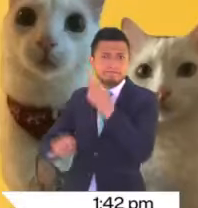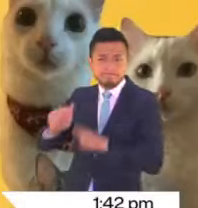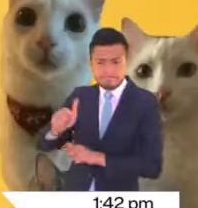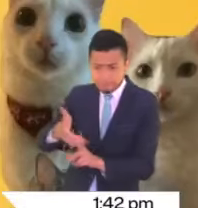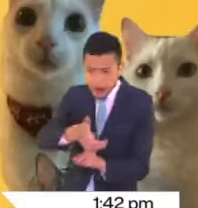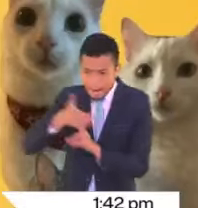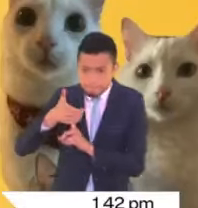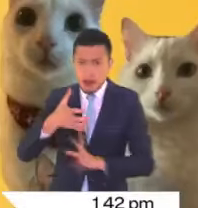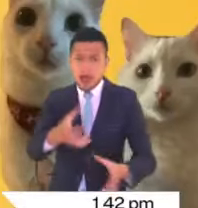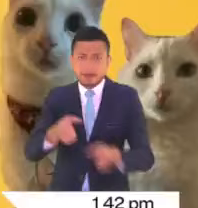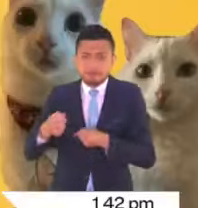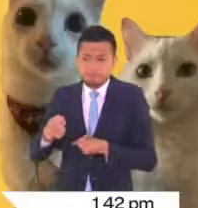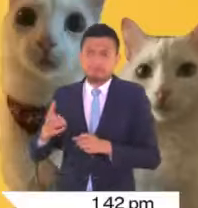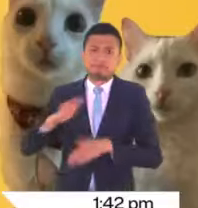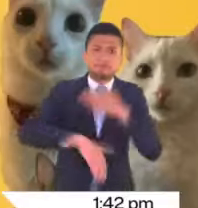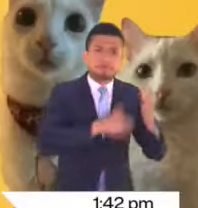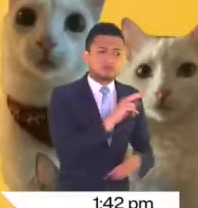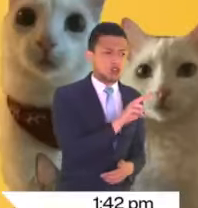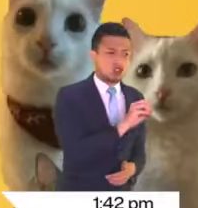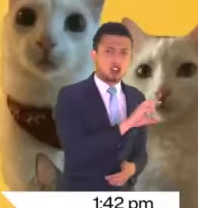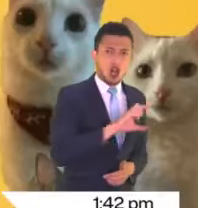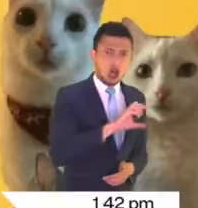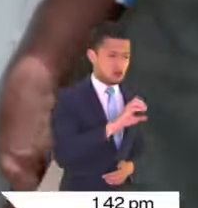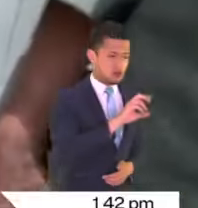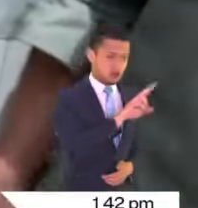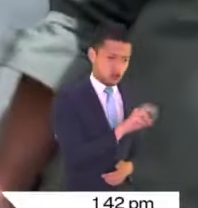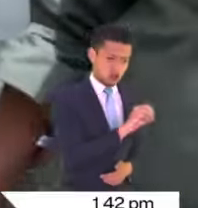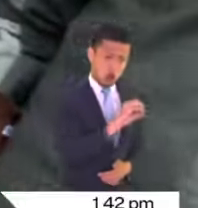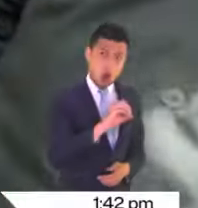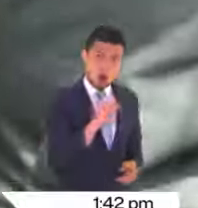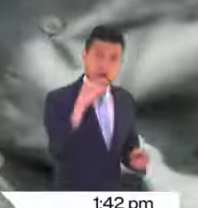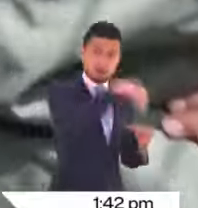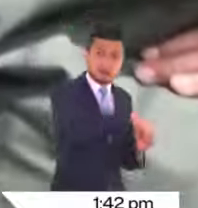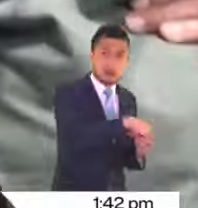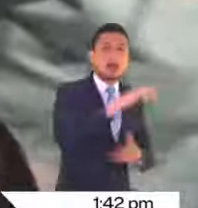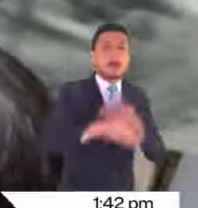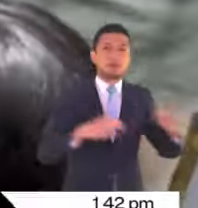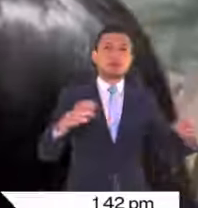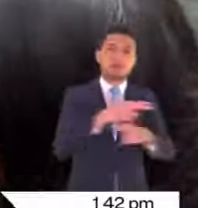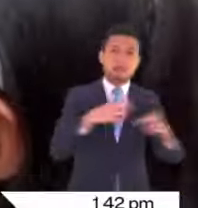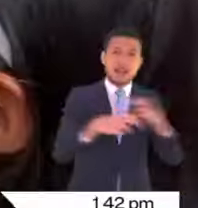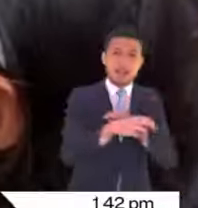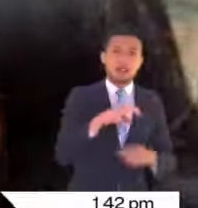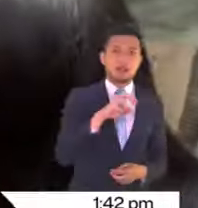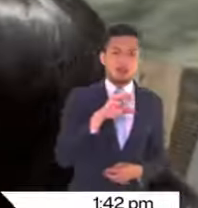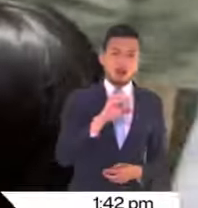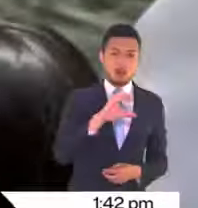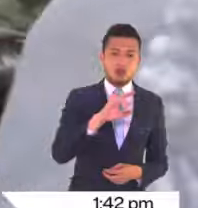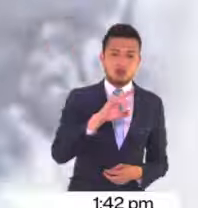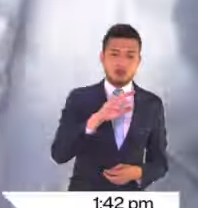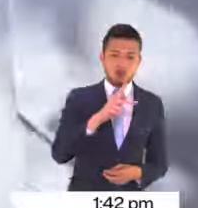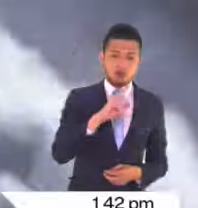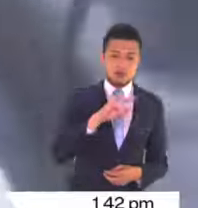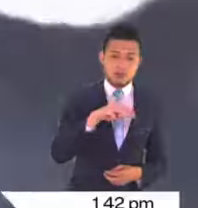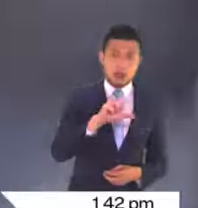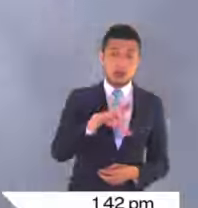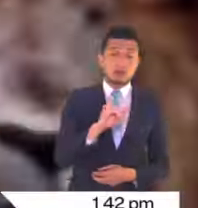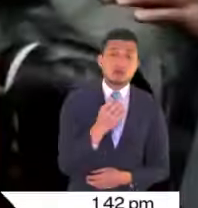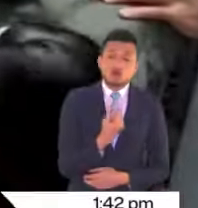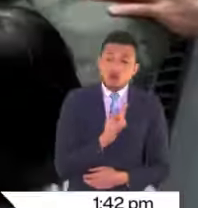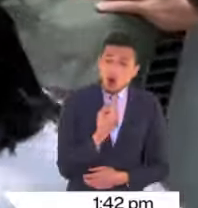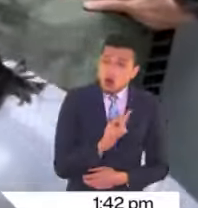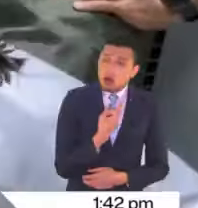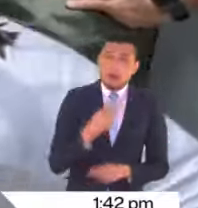terminó en un zoológico. Finalmente está en el Bioparque Ucumarí donde desde entonces vive solo y lejos de un entorno natural.